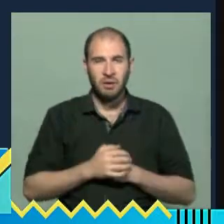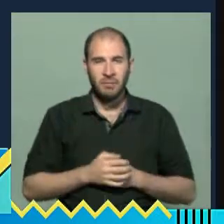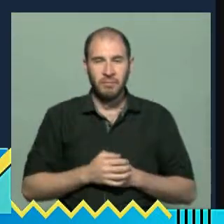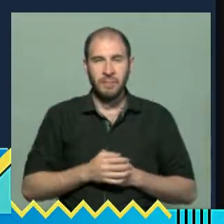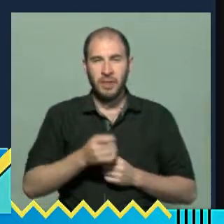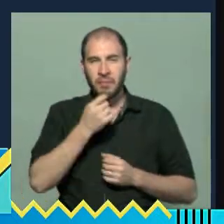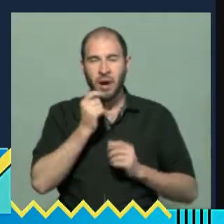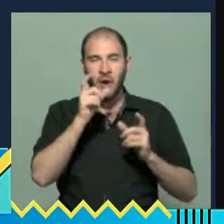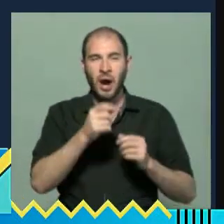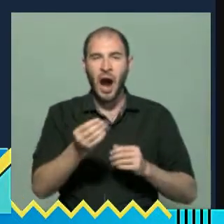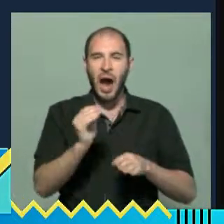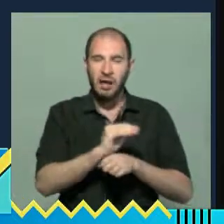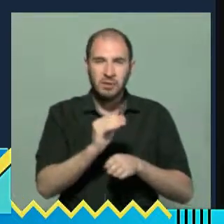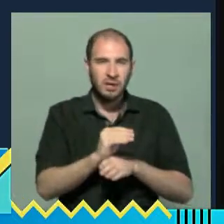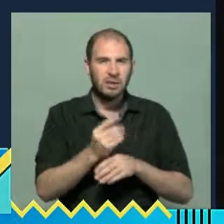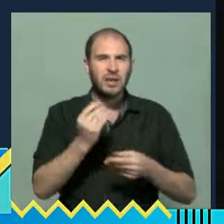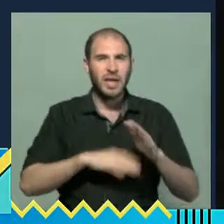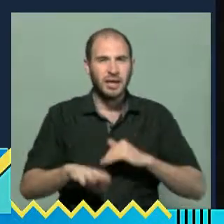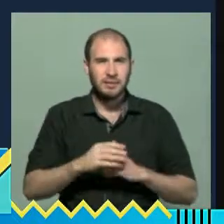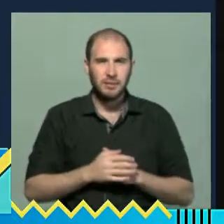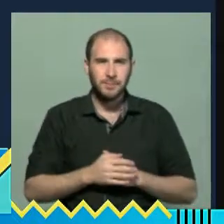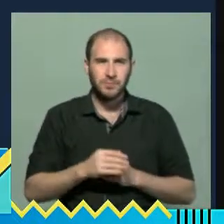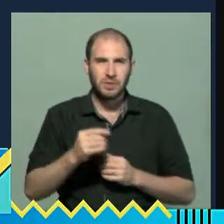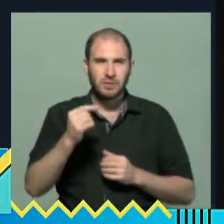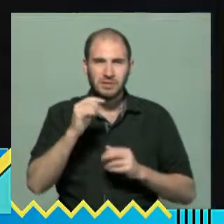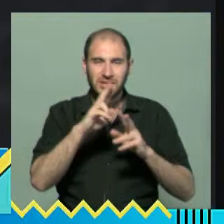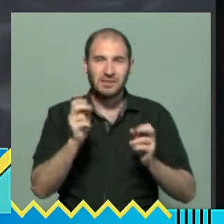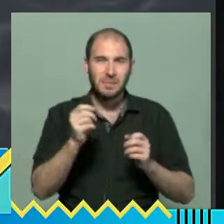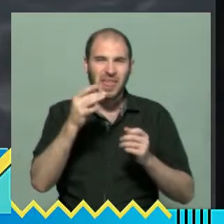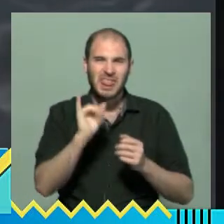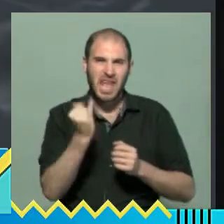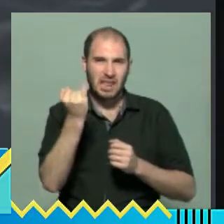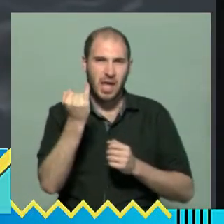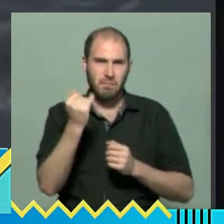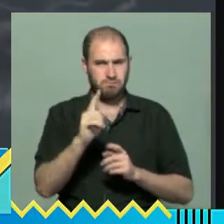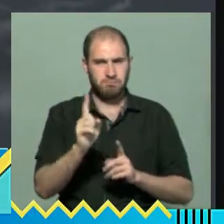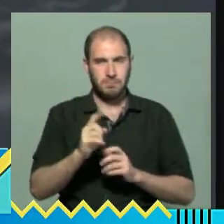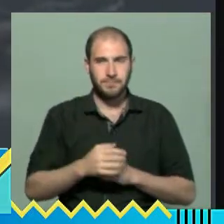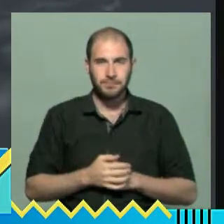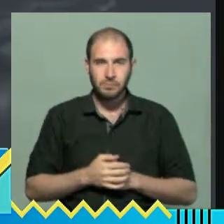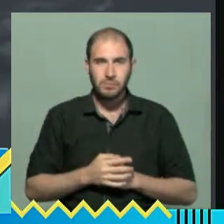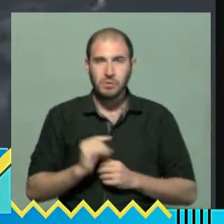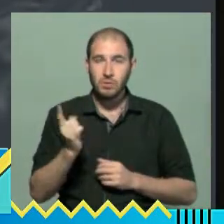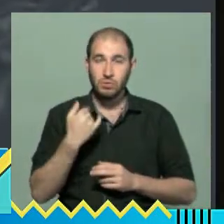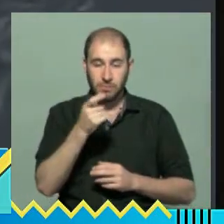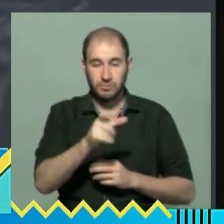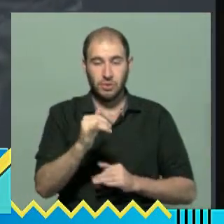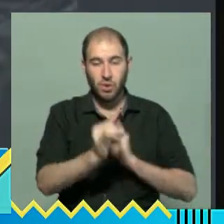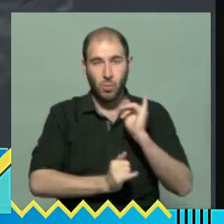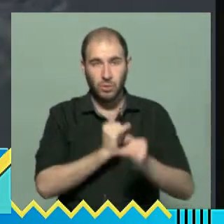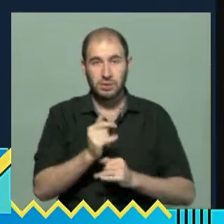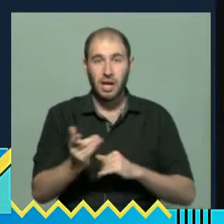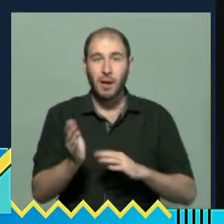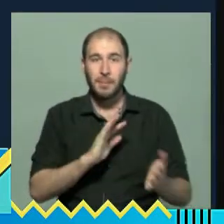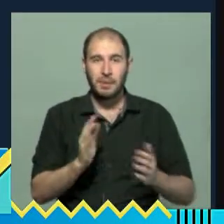decir, entonces la alimentación, ¿qué hicieron? Una webinar sobre dietas. No, en realidad lo que estábamos explicándole a la gente es que más o